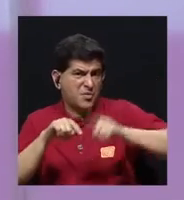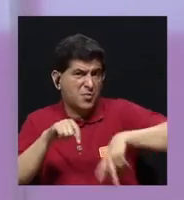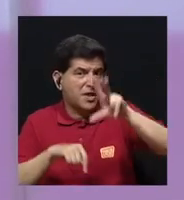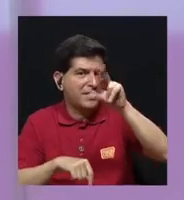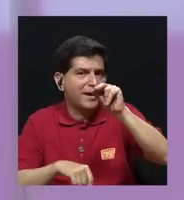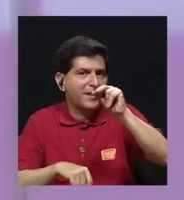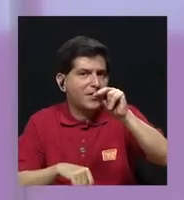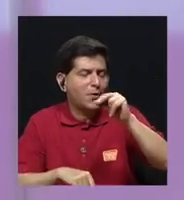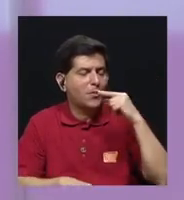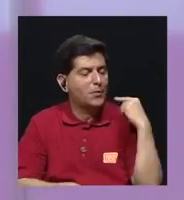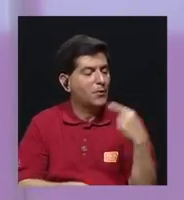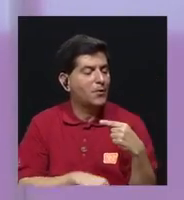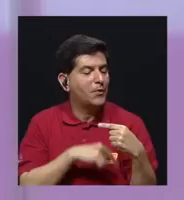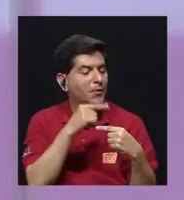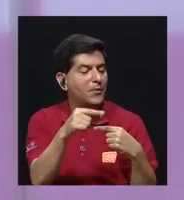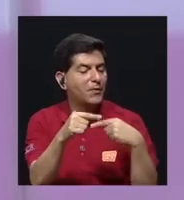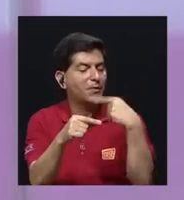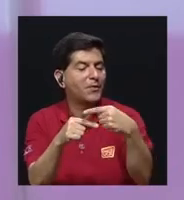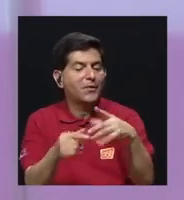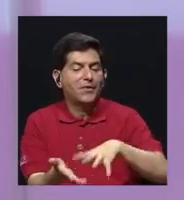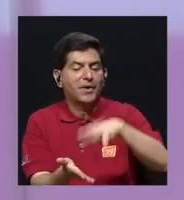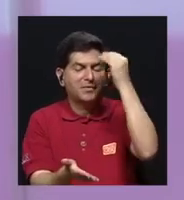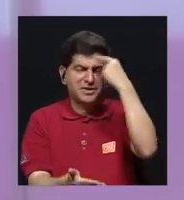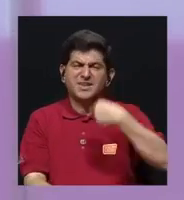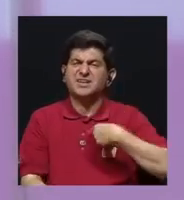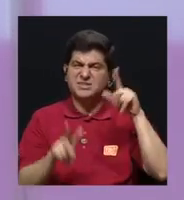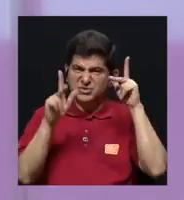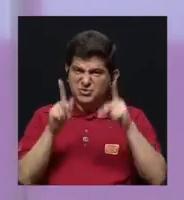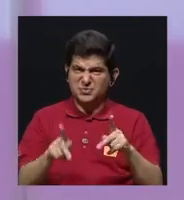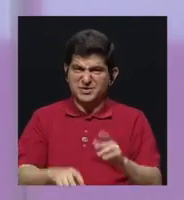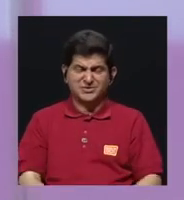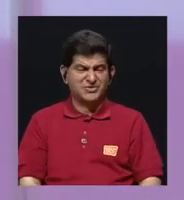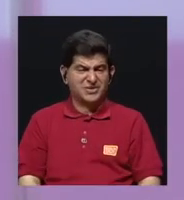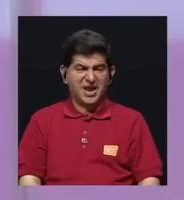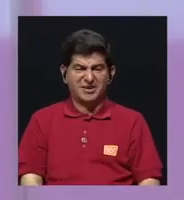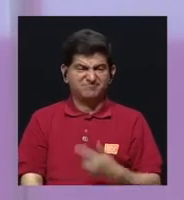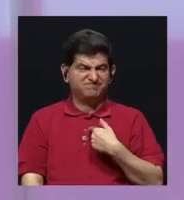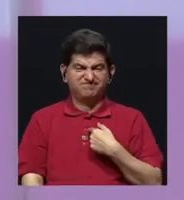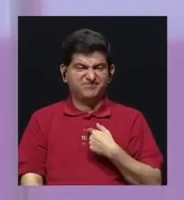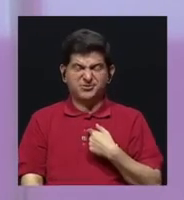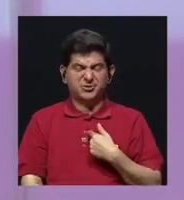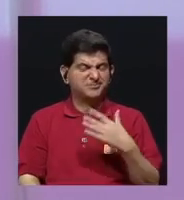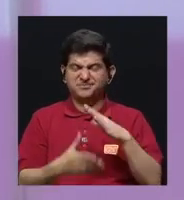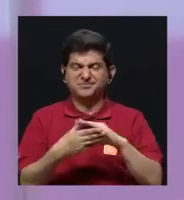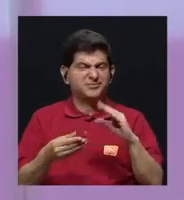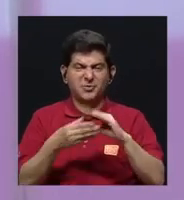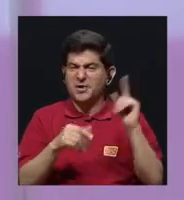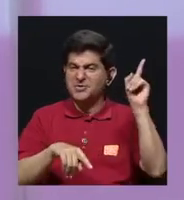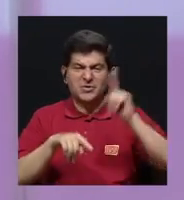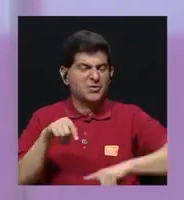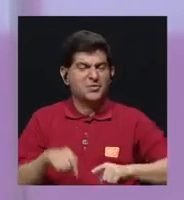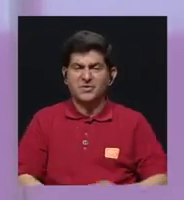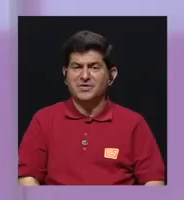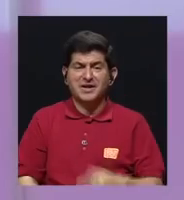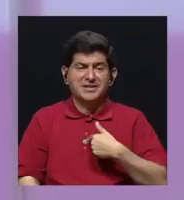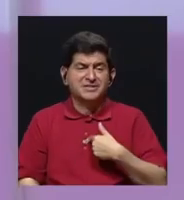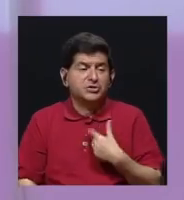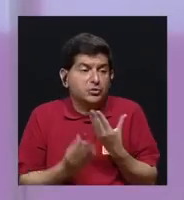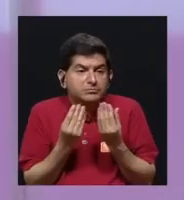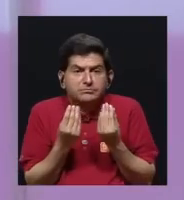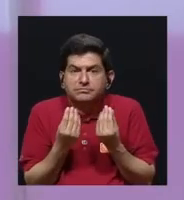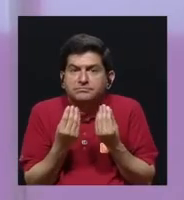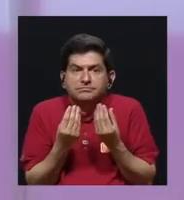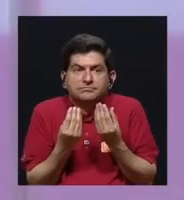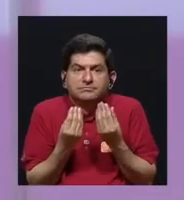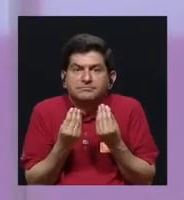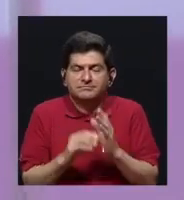puede. Uh-huh. Poquito a poquito va aprendiendo. Yo era una persona de que no podía hacer un cuento. Me daba como